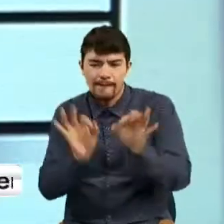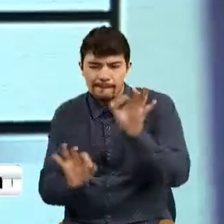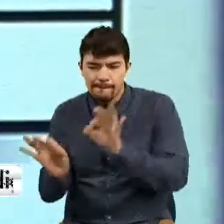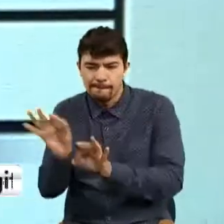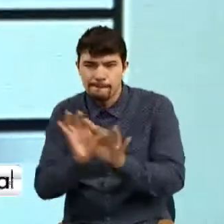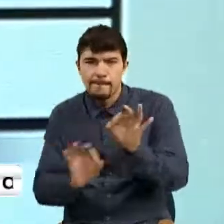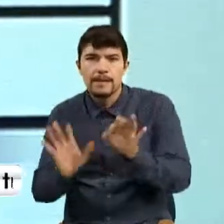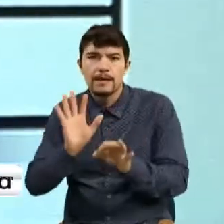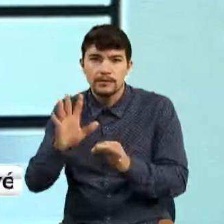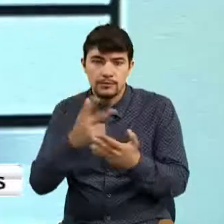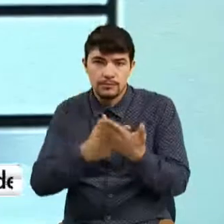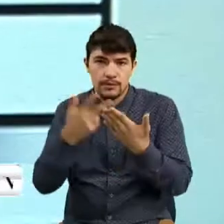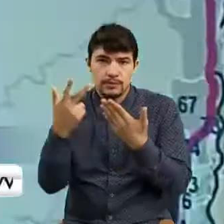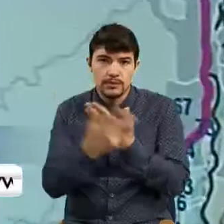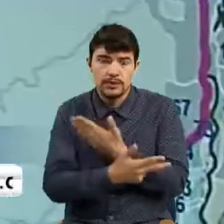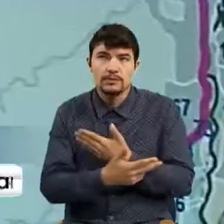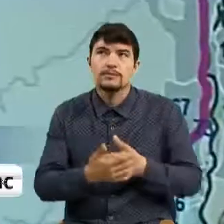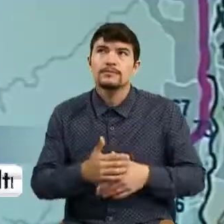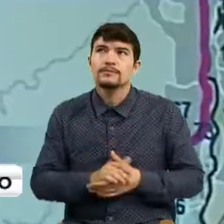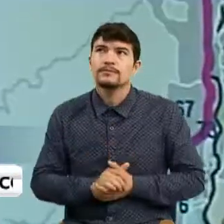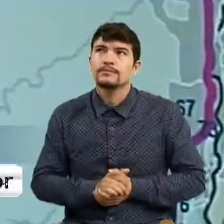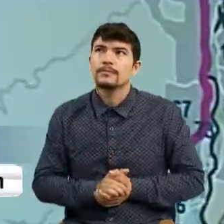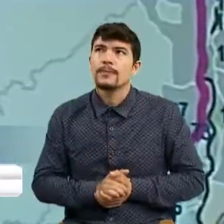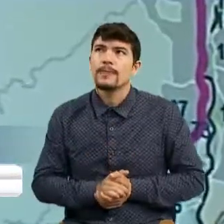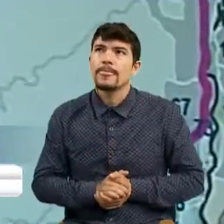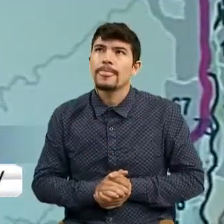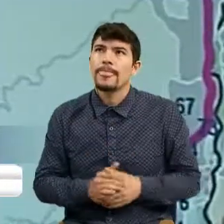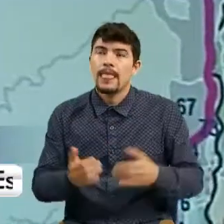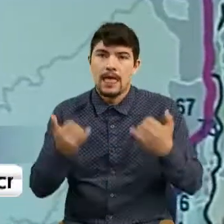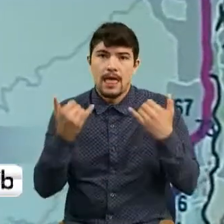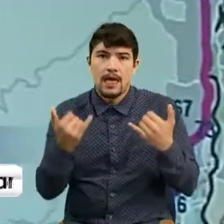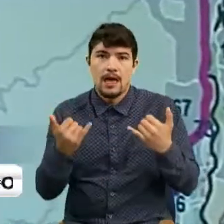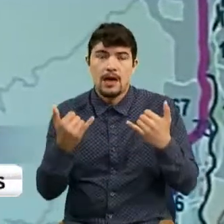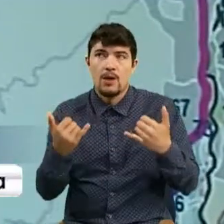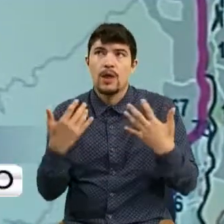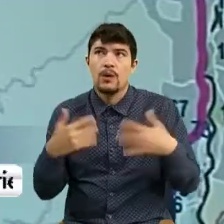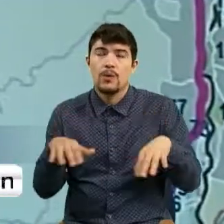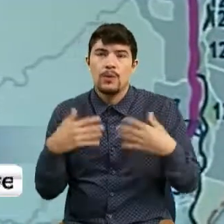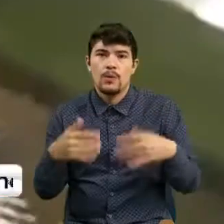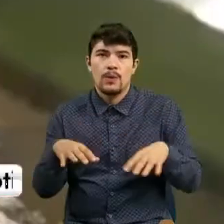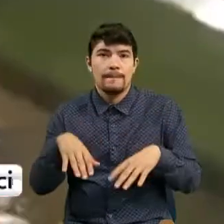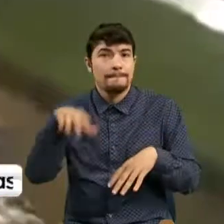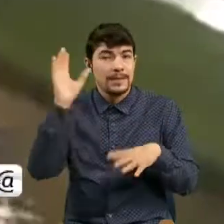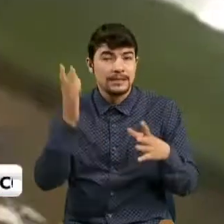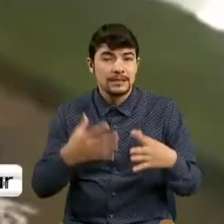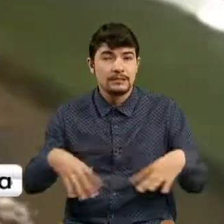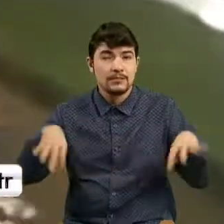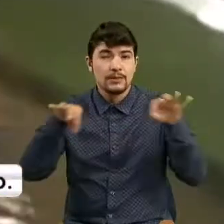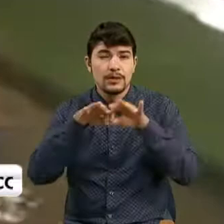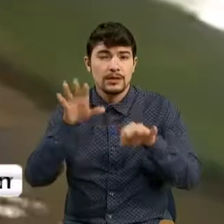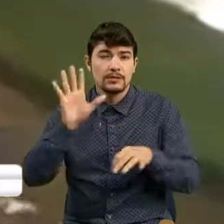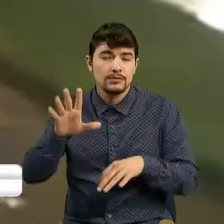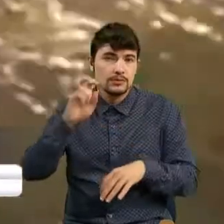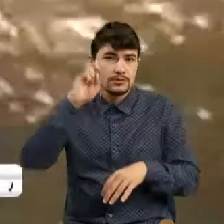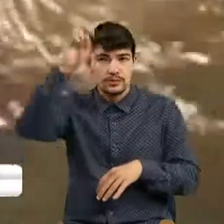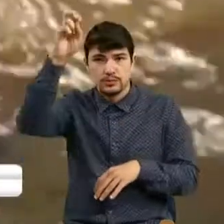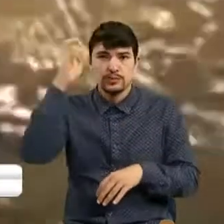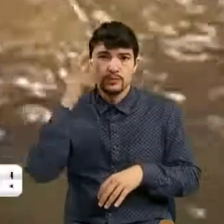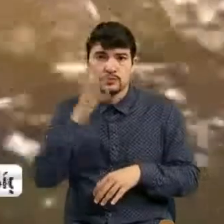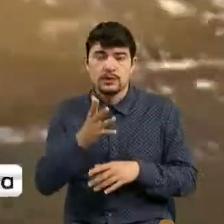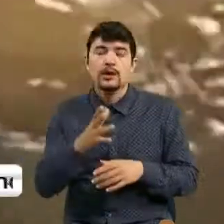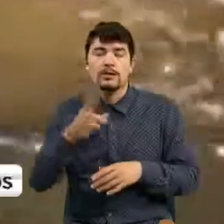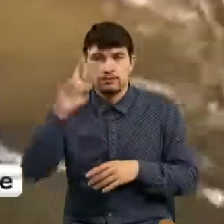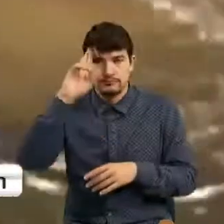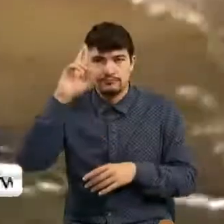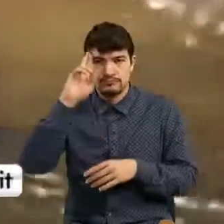este ambicioso plan y que actualmente se considera el de mayor importancia en norte de Santander.